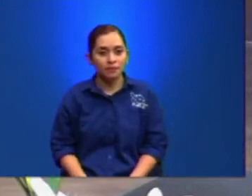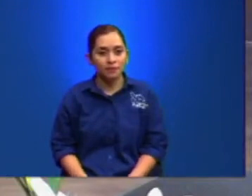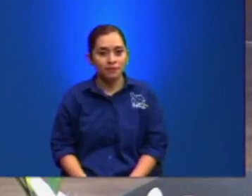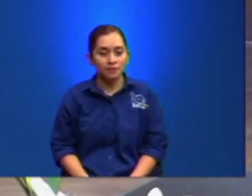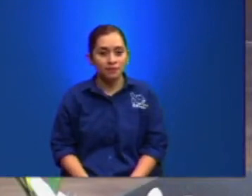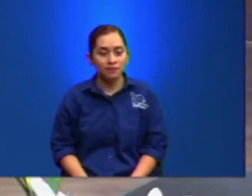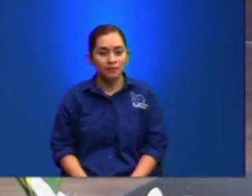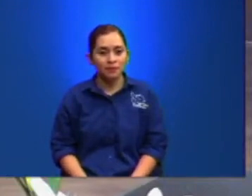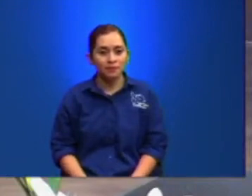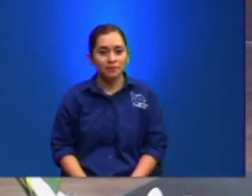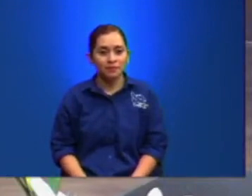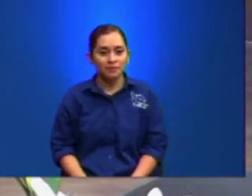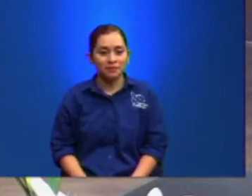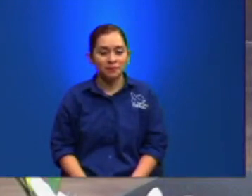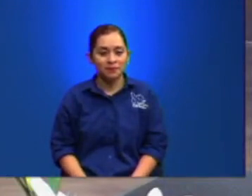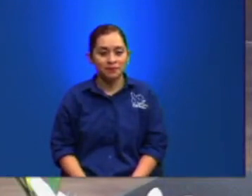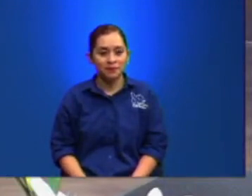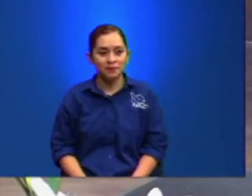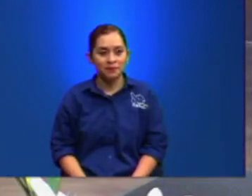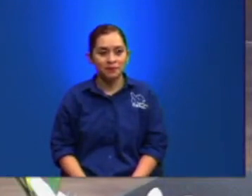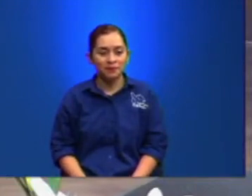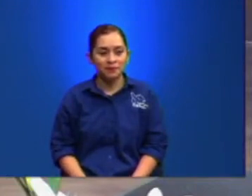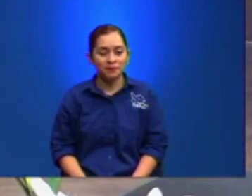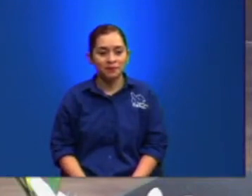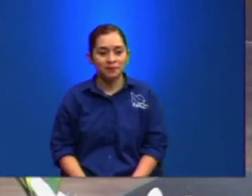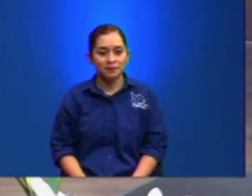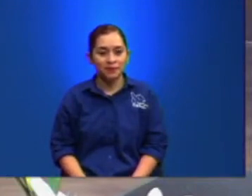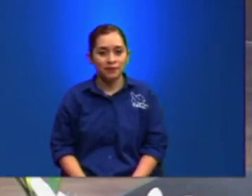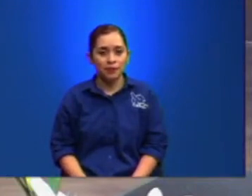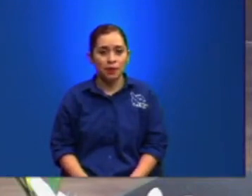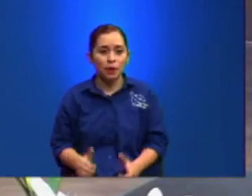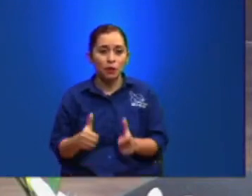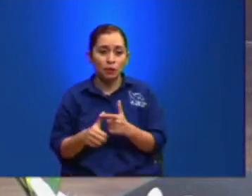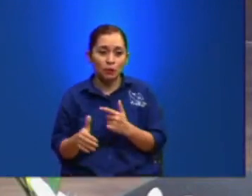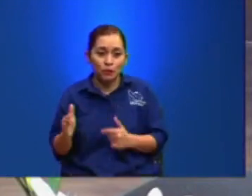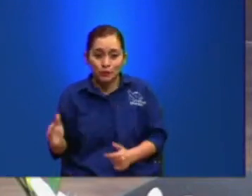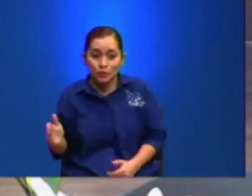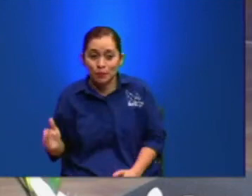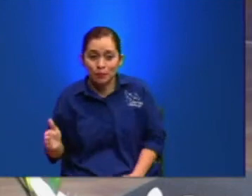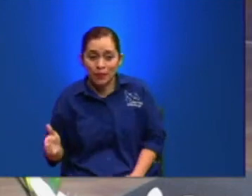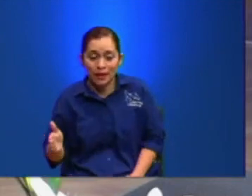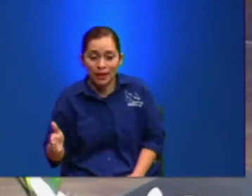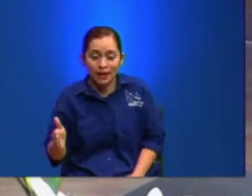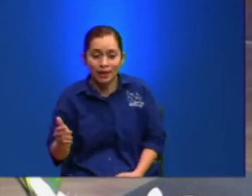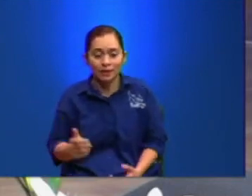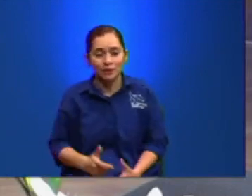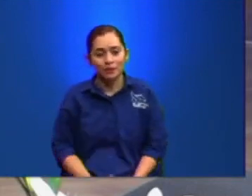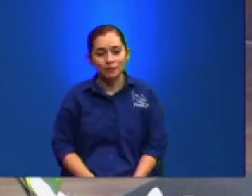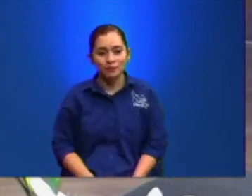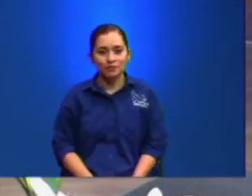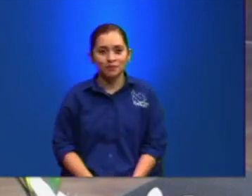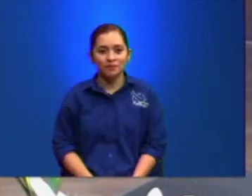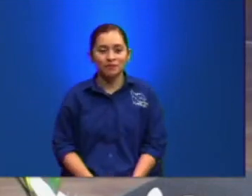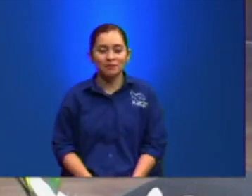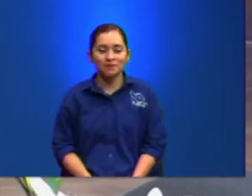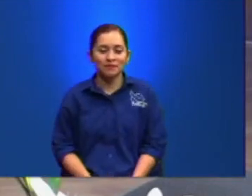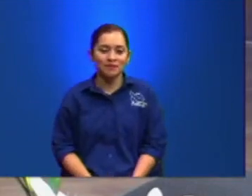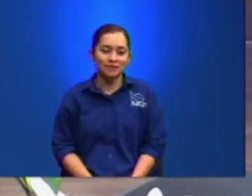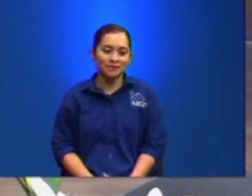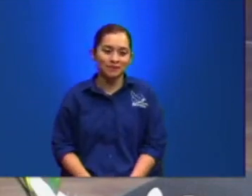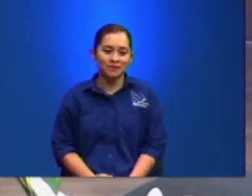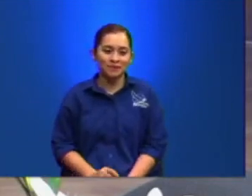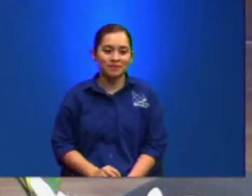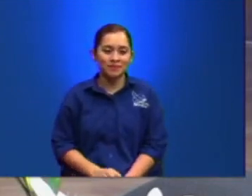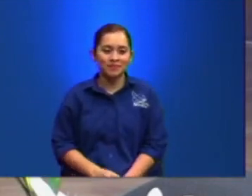y tú 38 pues más o menos como aquel cuate que una pelota de winston más